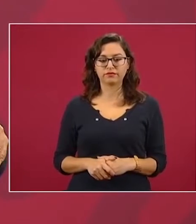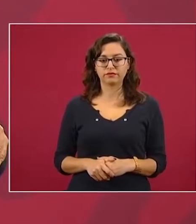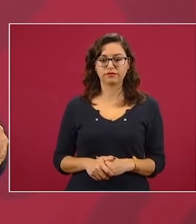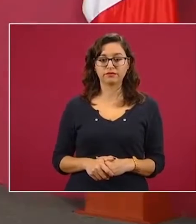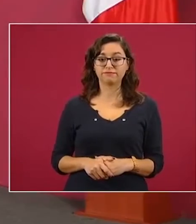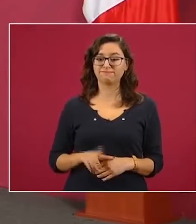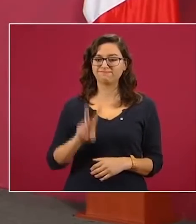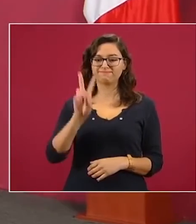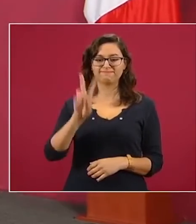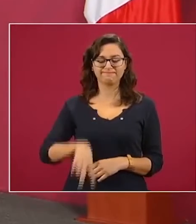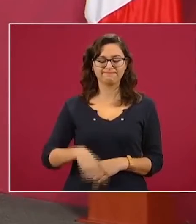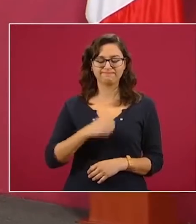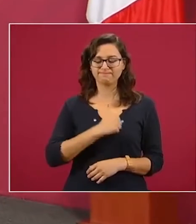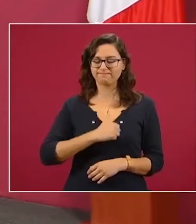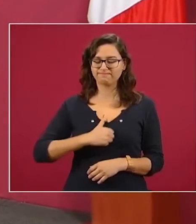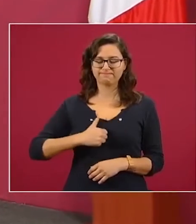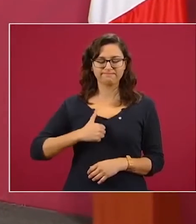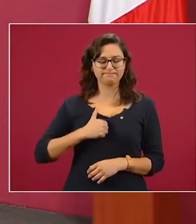muy lamentable